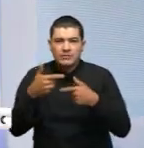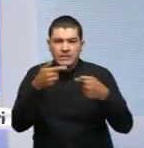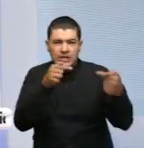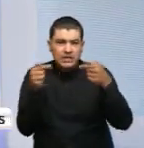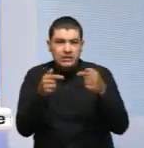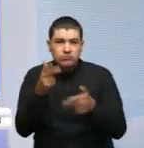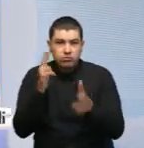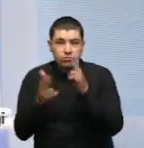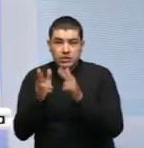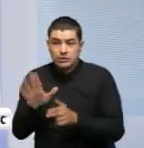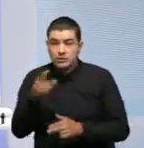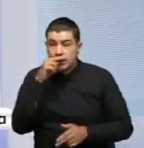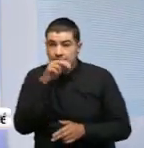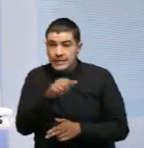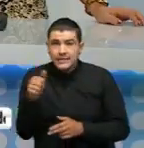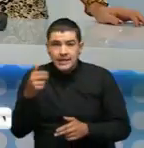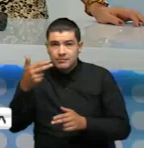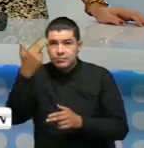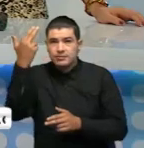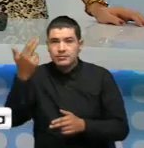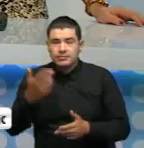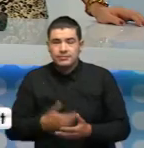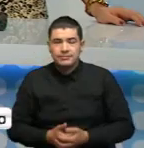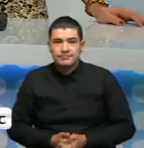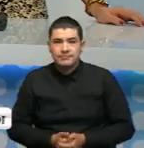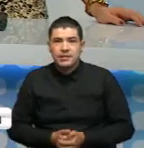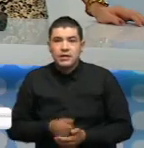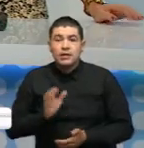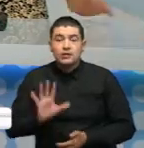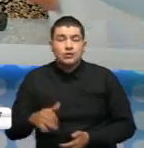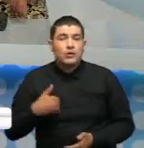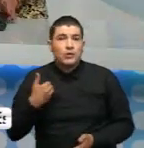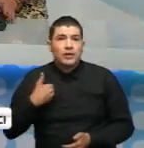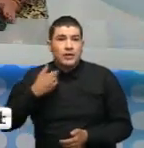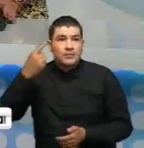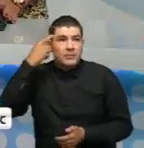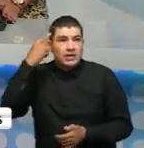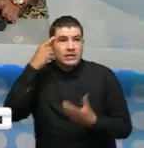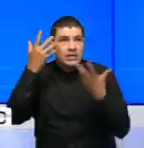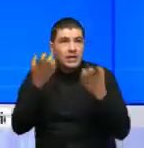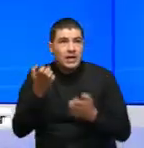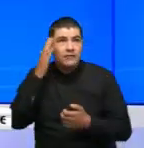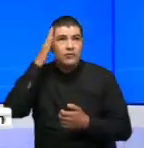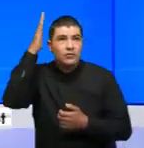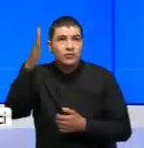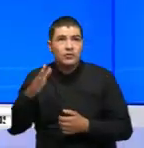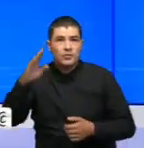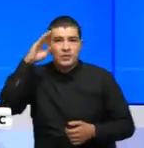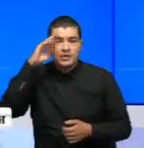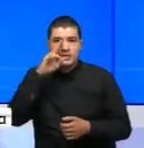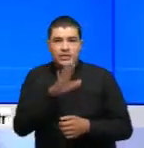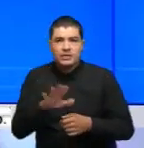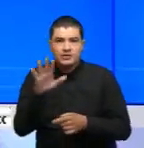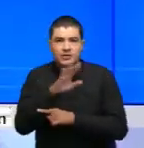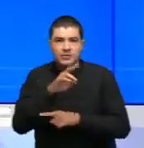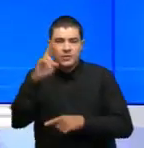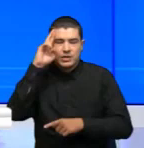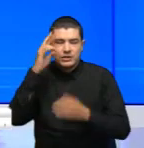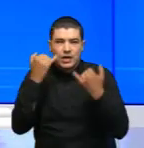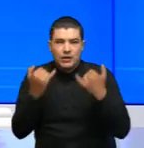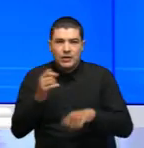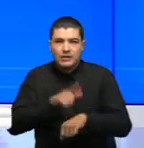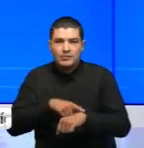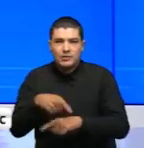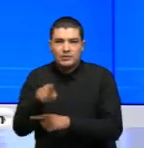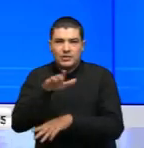niña quedó en medio de ella. Así es, la joven pensaba y deseaba ser policía. Por eso a esa hora de la tarde está nuestro